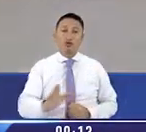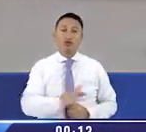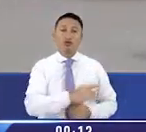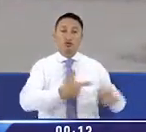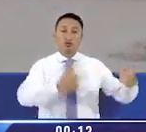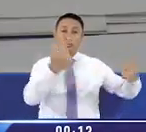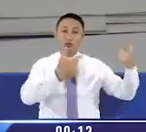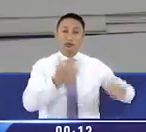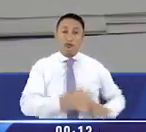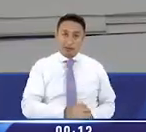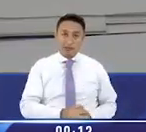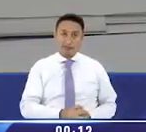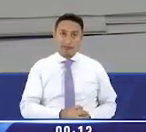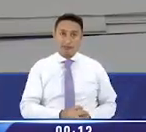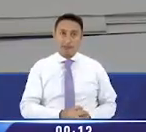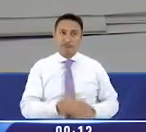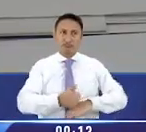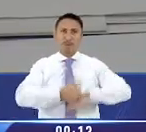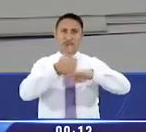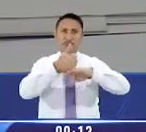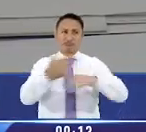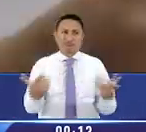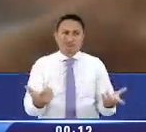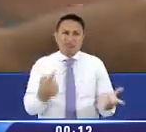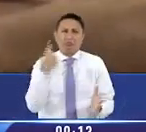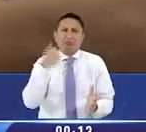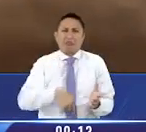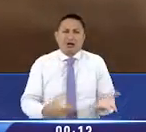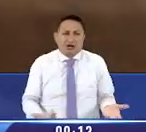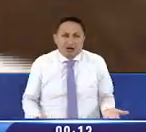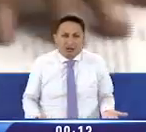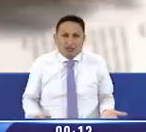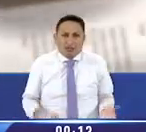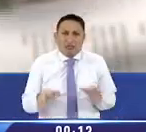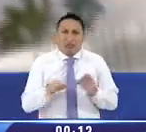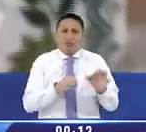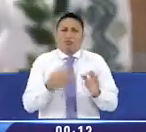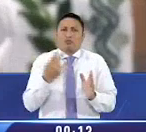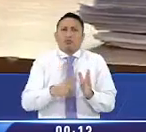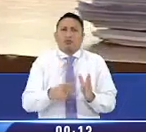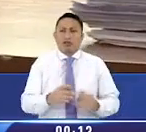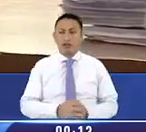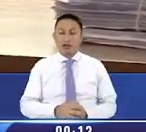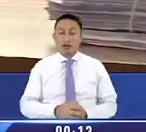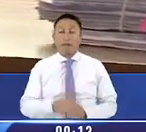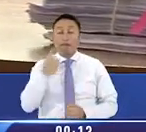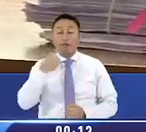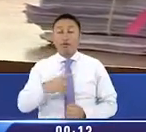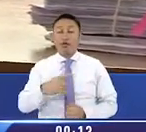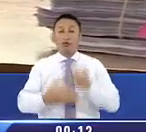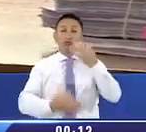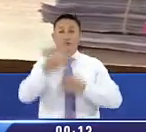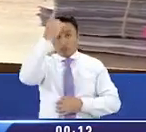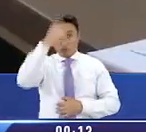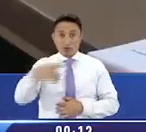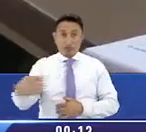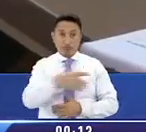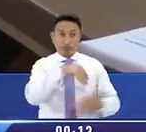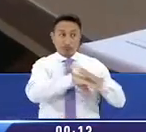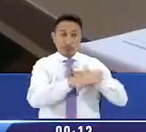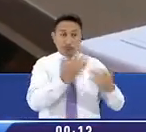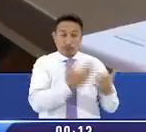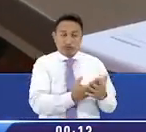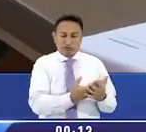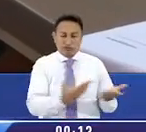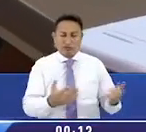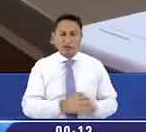la fuerza. Para la Corte es algo impreciso, en donde no se aclara qué sucederá en casos de sentencia condenatoria. No diferencia